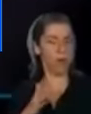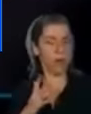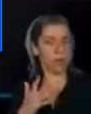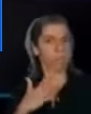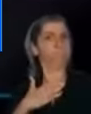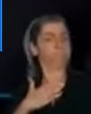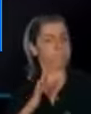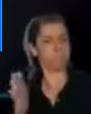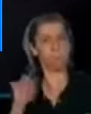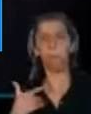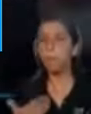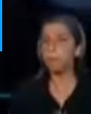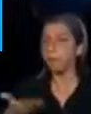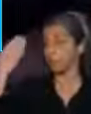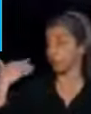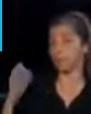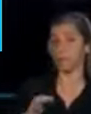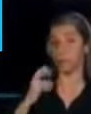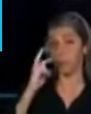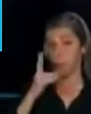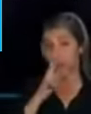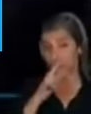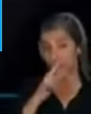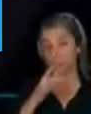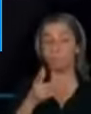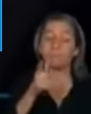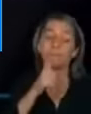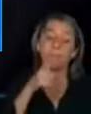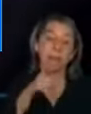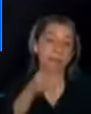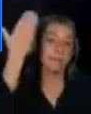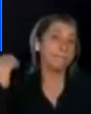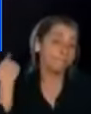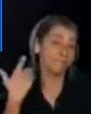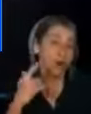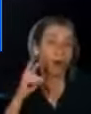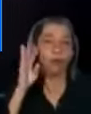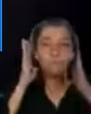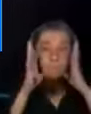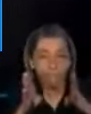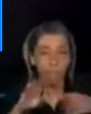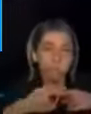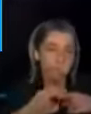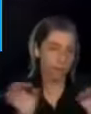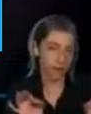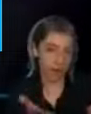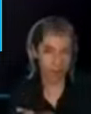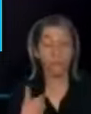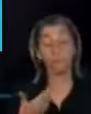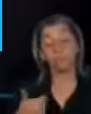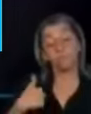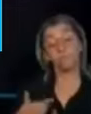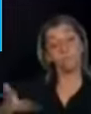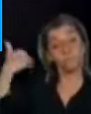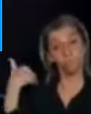que lo puede haber votado con convencimiento, digo, o que lo puede haber votado como alternativa a los que gobernaron,